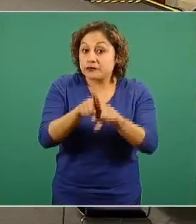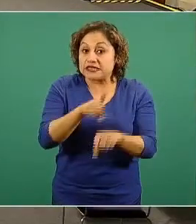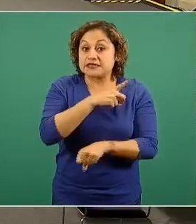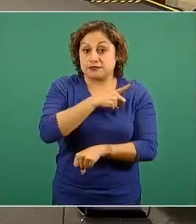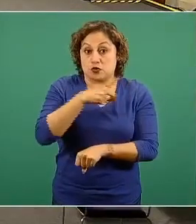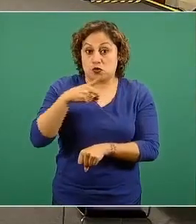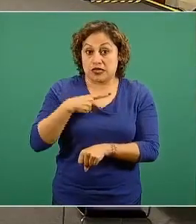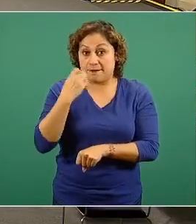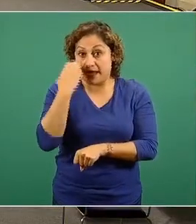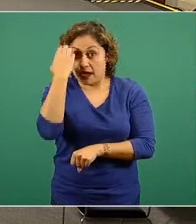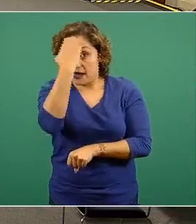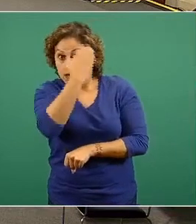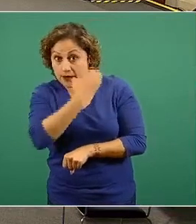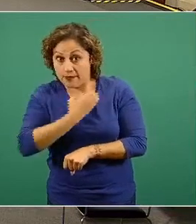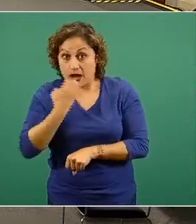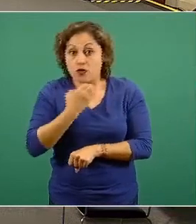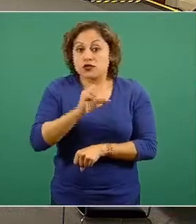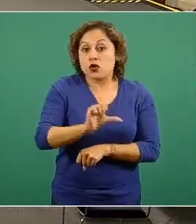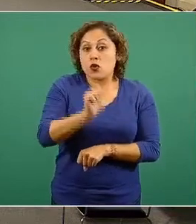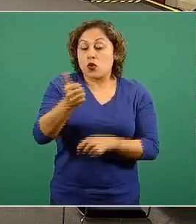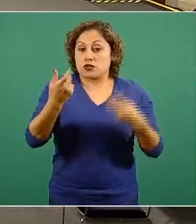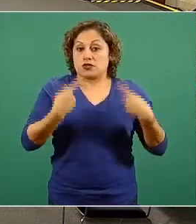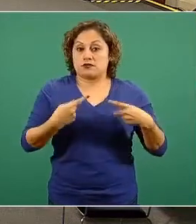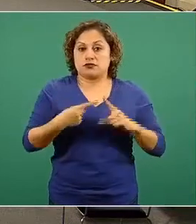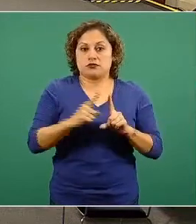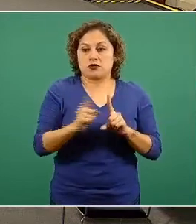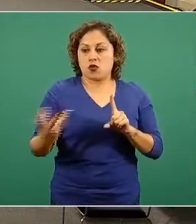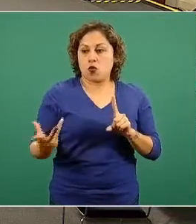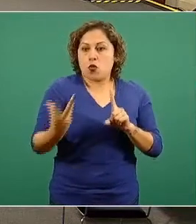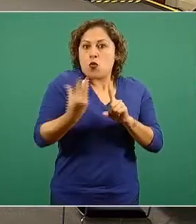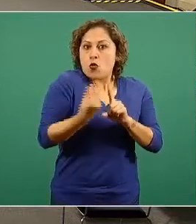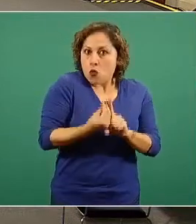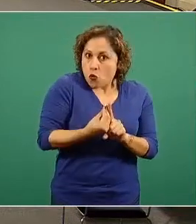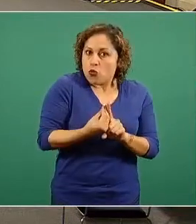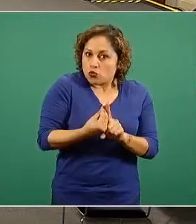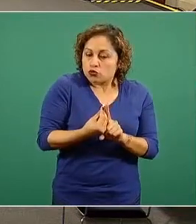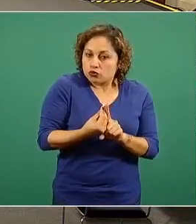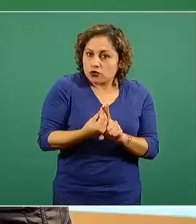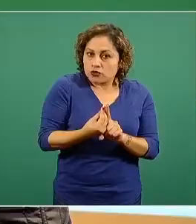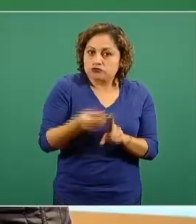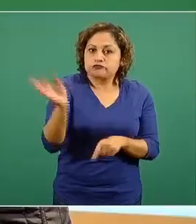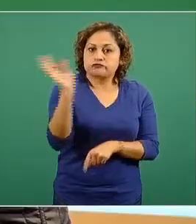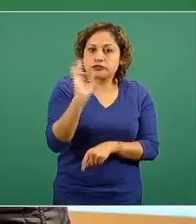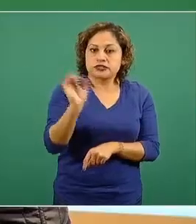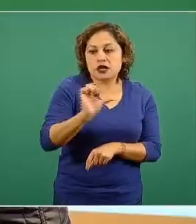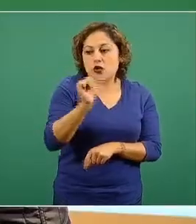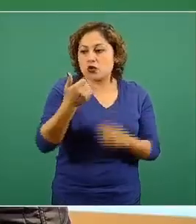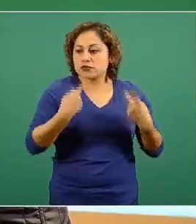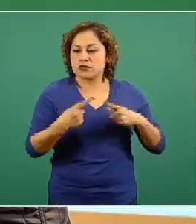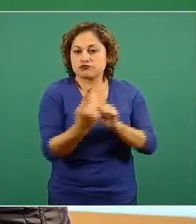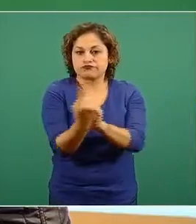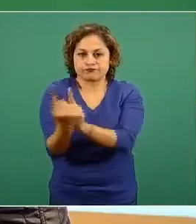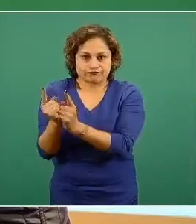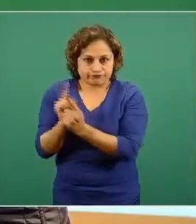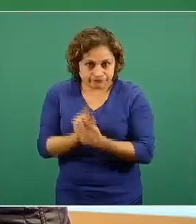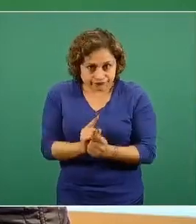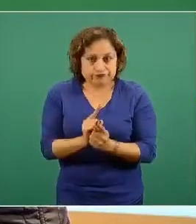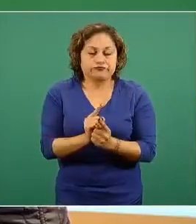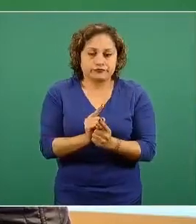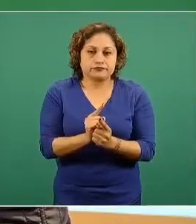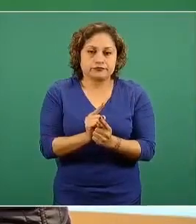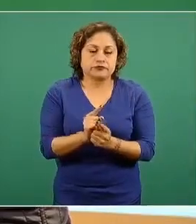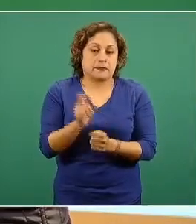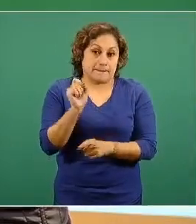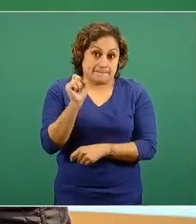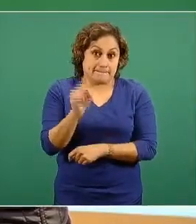seguimiento de los contactos que en su momento pudieran haber sido contagiados. En este caso, lógicamente, se aplica la